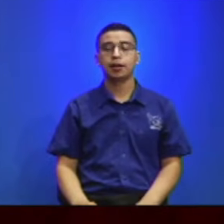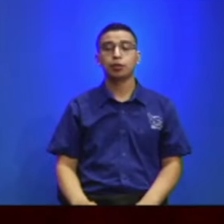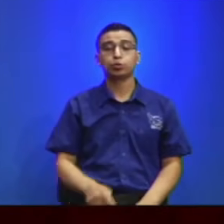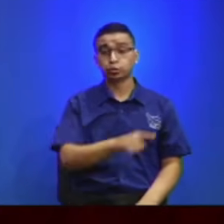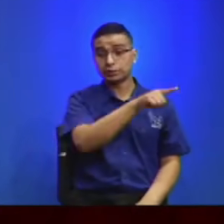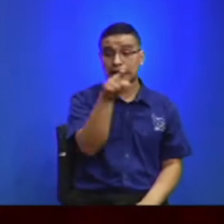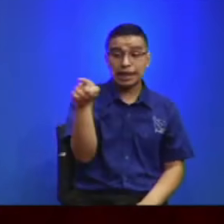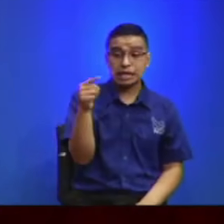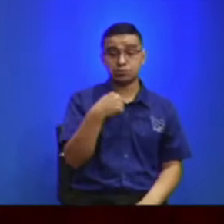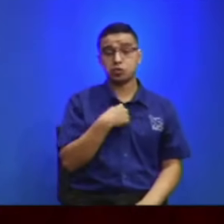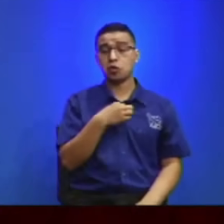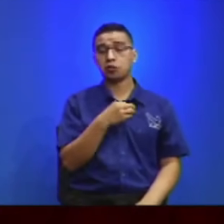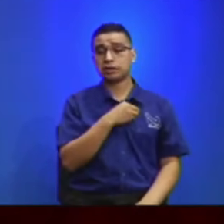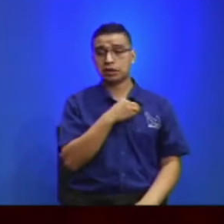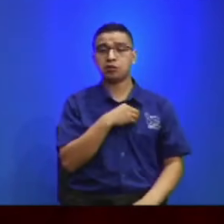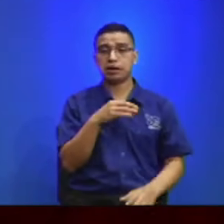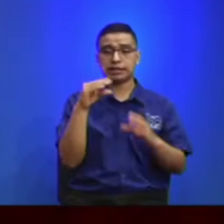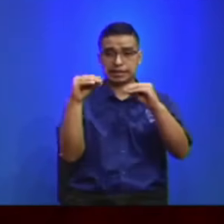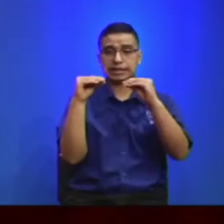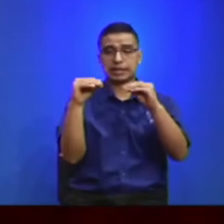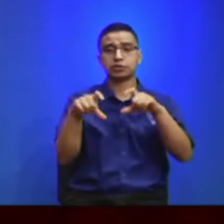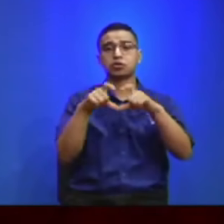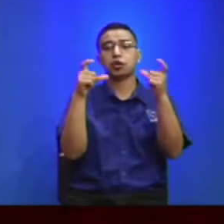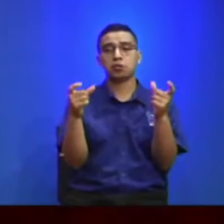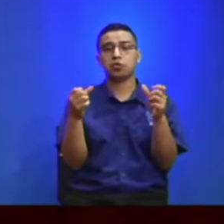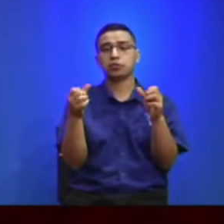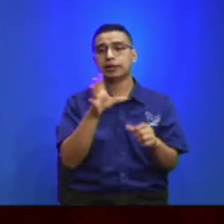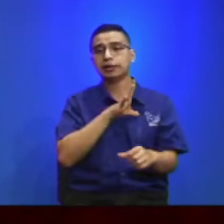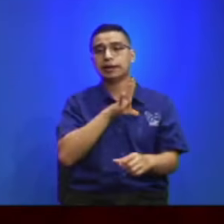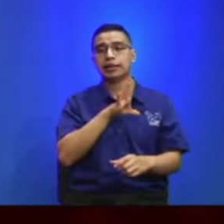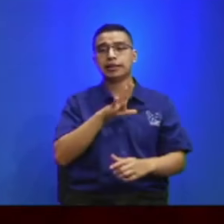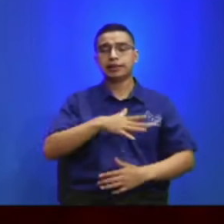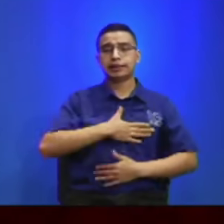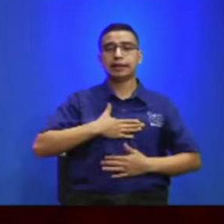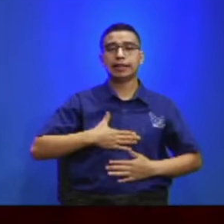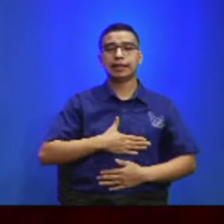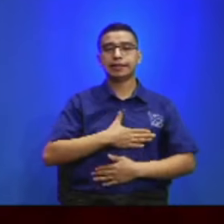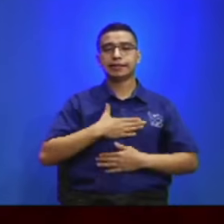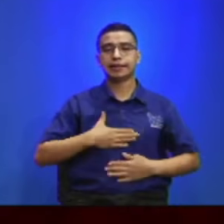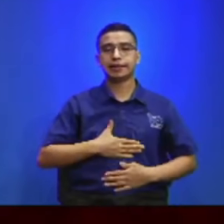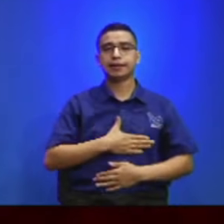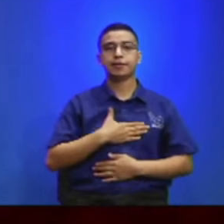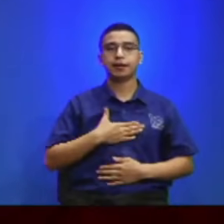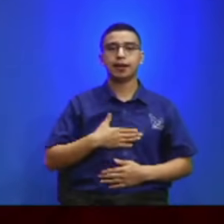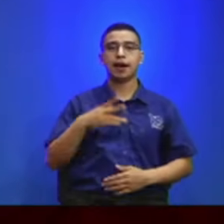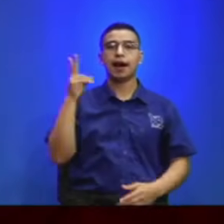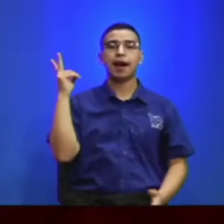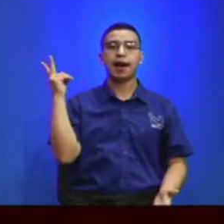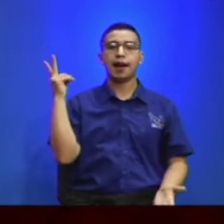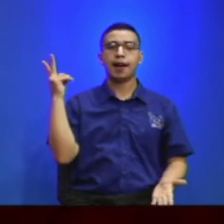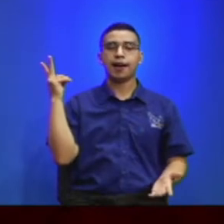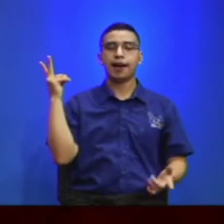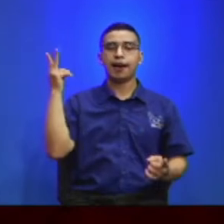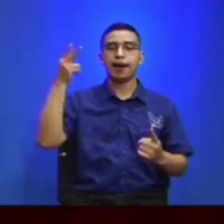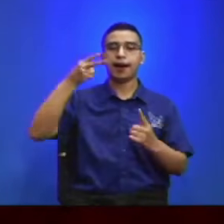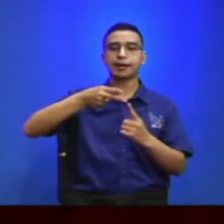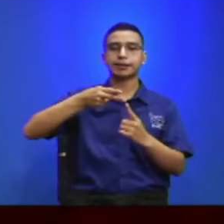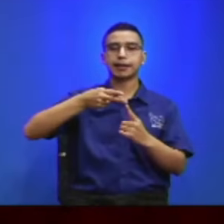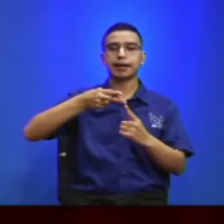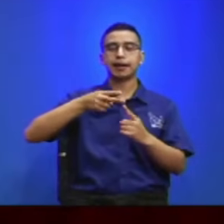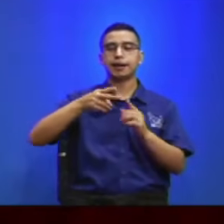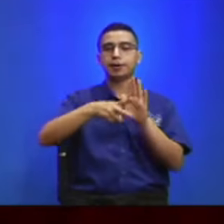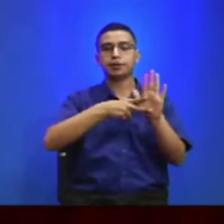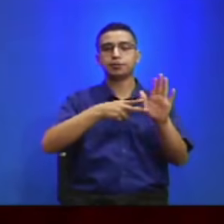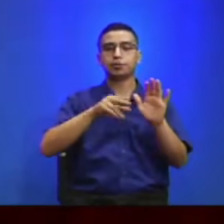a enseñar cómo alcanzar el deleite cumplan el versículo 34 3 hasta el 10 y miremos que